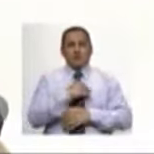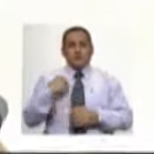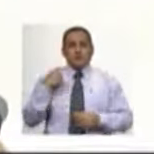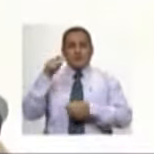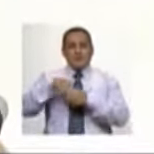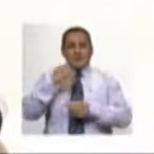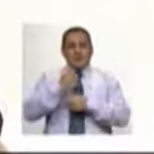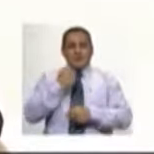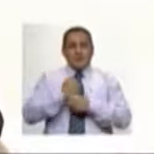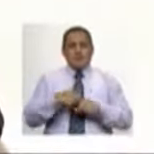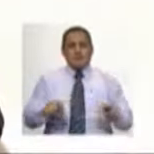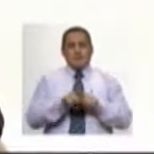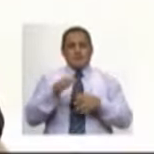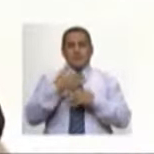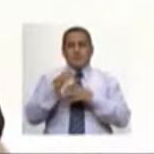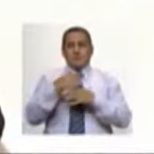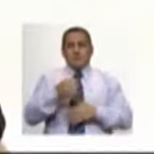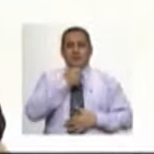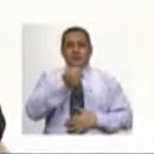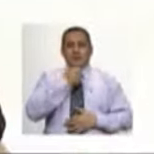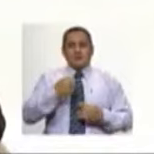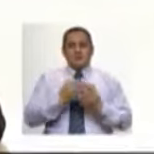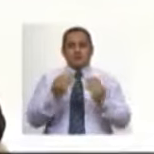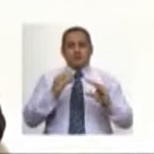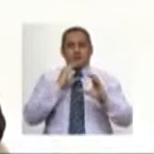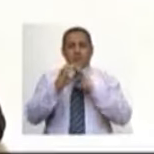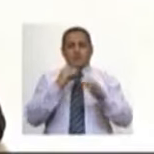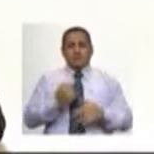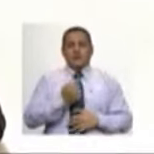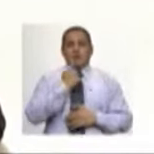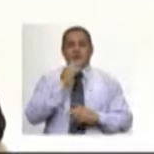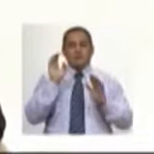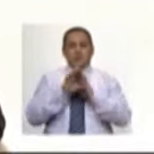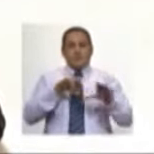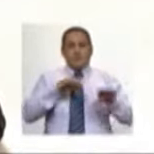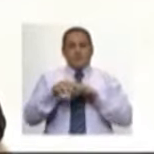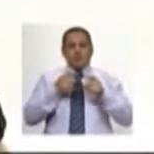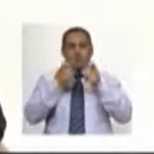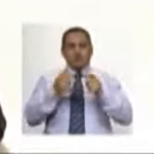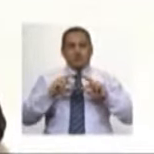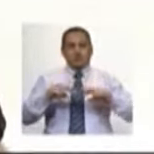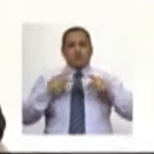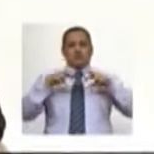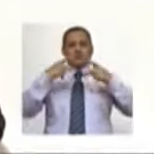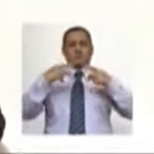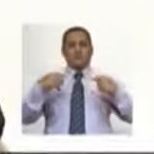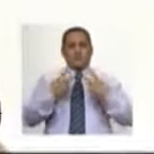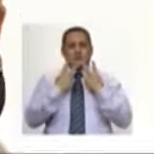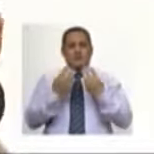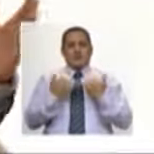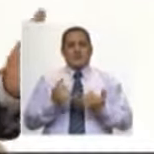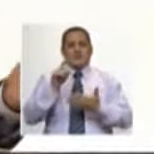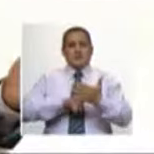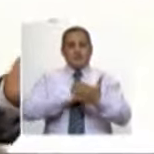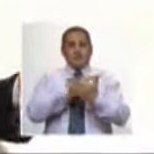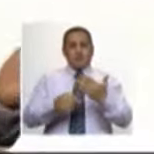A partir en realidad de la participación de la prensa, de los medios de comunicación, es que hemos hecho un control mucho más efectivo, al punto que se anuló